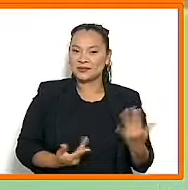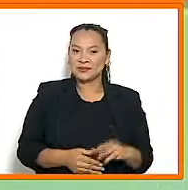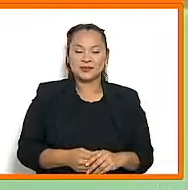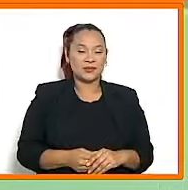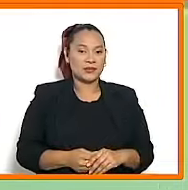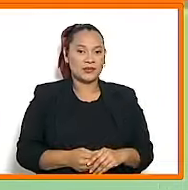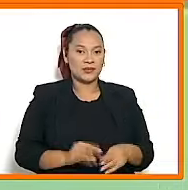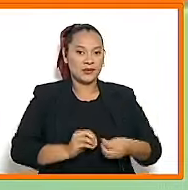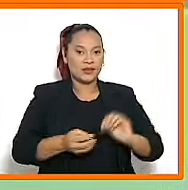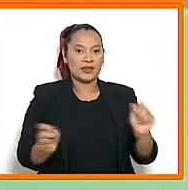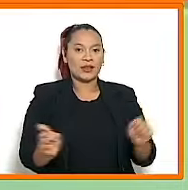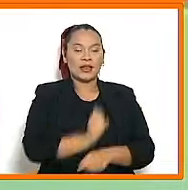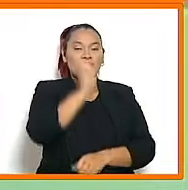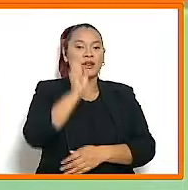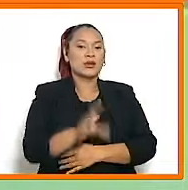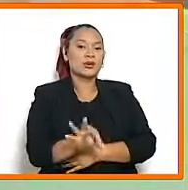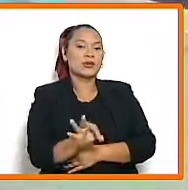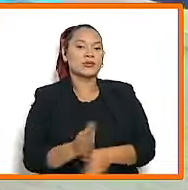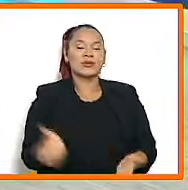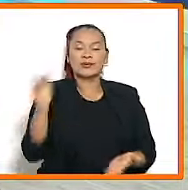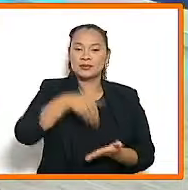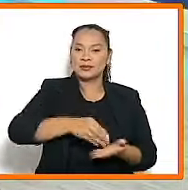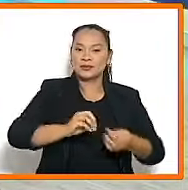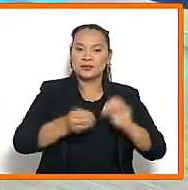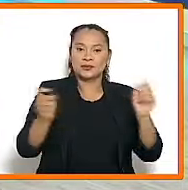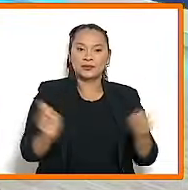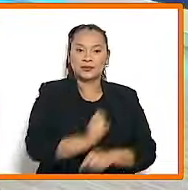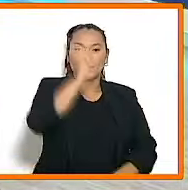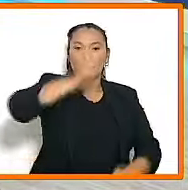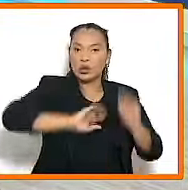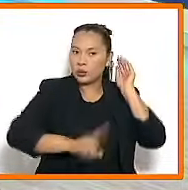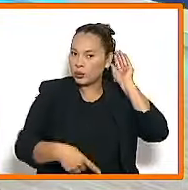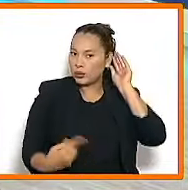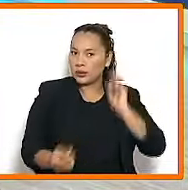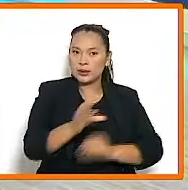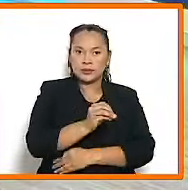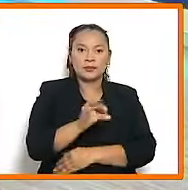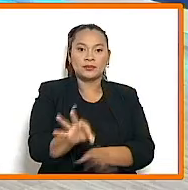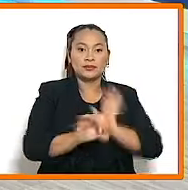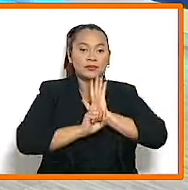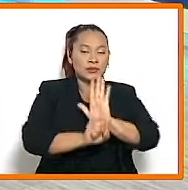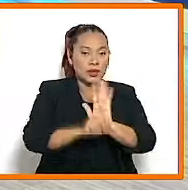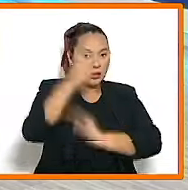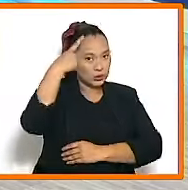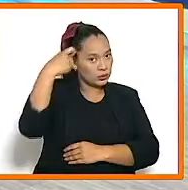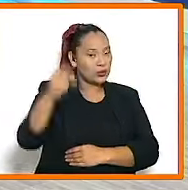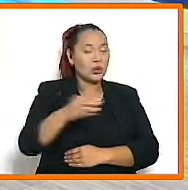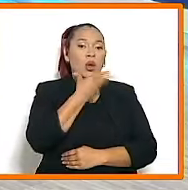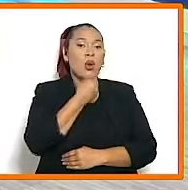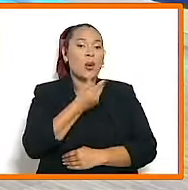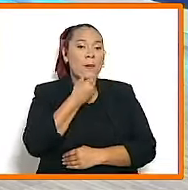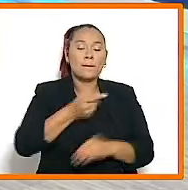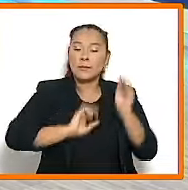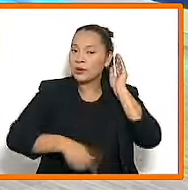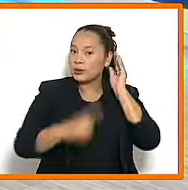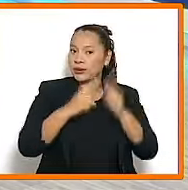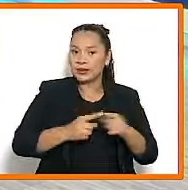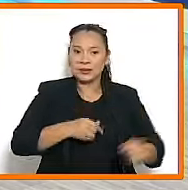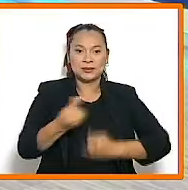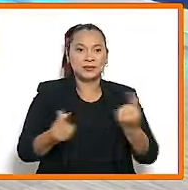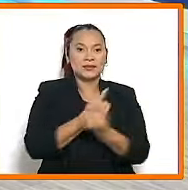Y este es el 9, el número favorecido para Diaria 09 con su símbolo de sueños hombre. Para MultiX, jugada gratis, para más